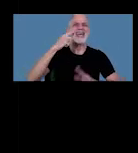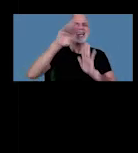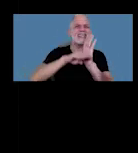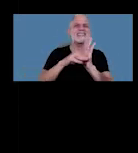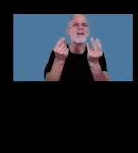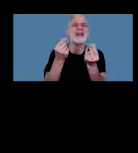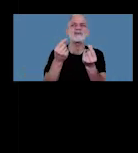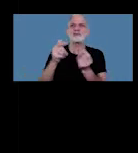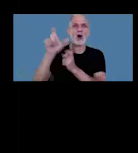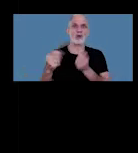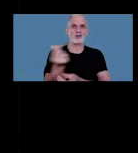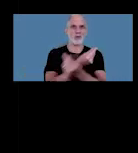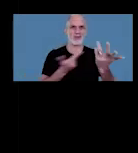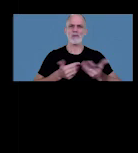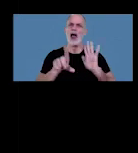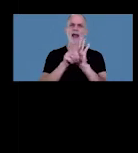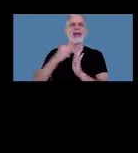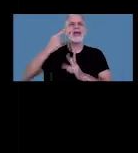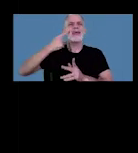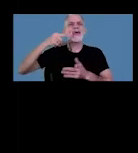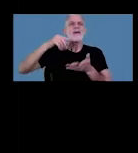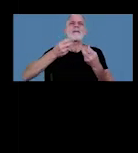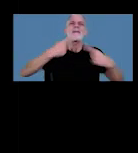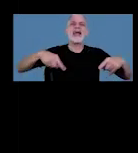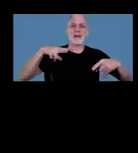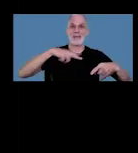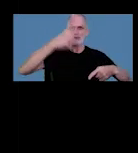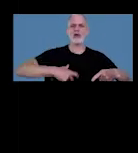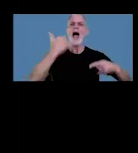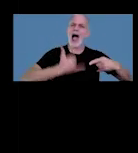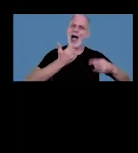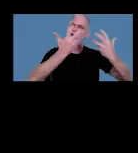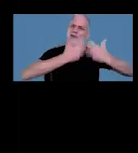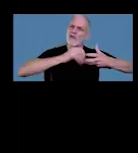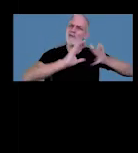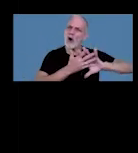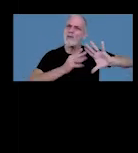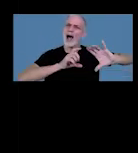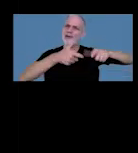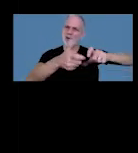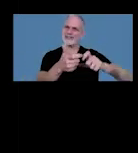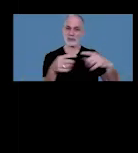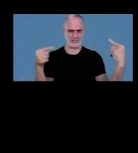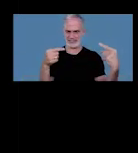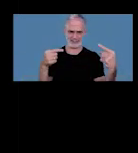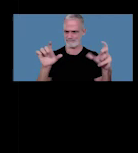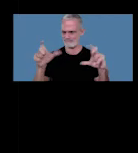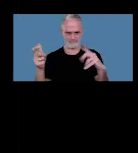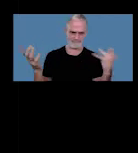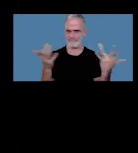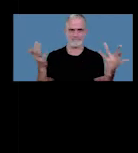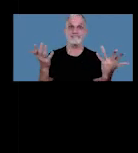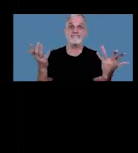personales tiene un mecanismo de actualización. Esto, ¿sí? esta controversia, hace que no